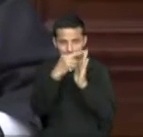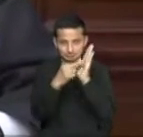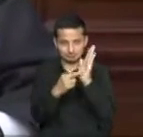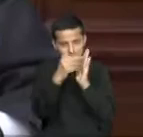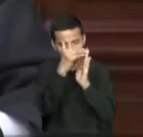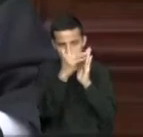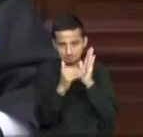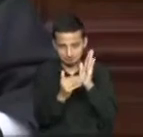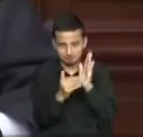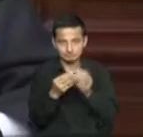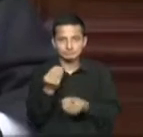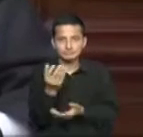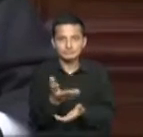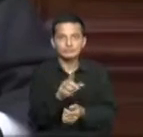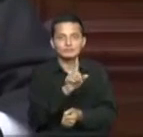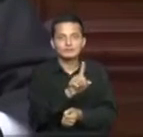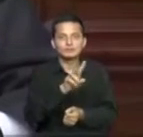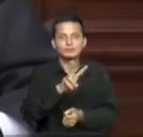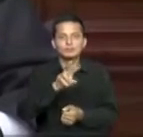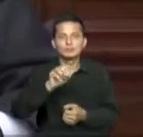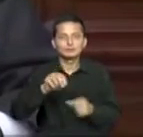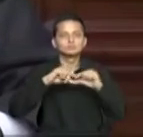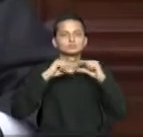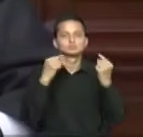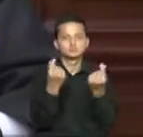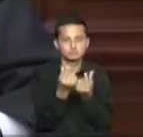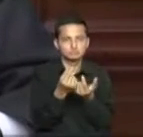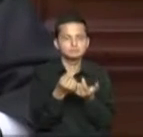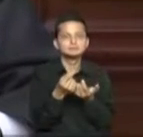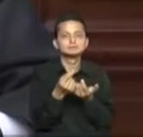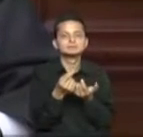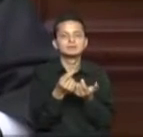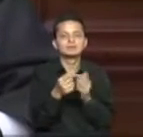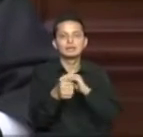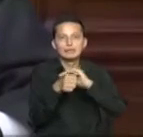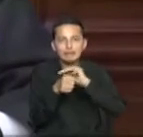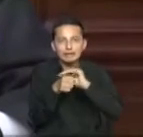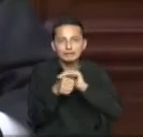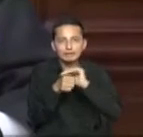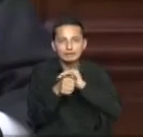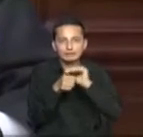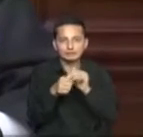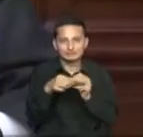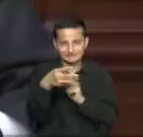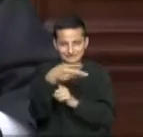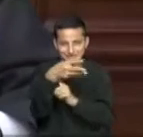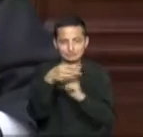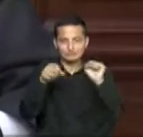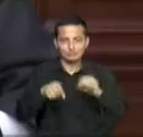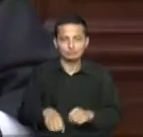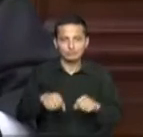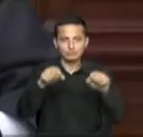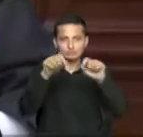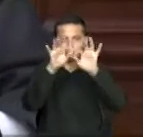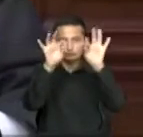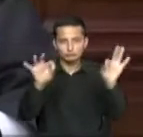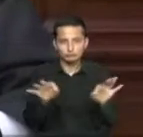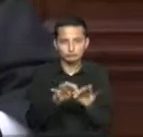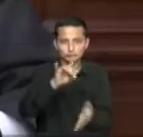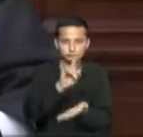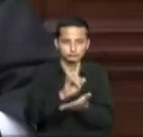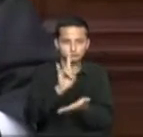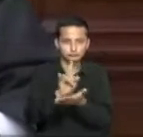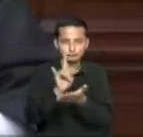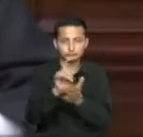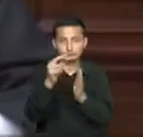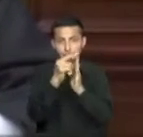organizaciones políticas se entregaron a 120 organizaciones las respectivas claves para que ellos procedan a bajarse los formularios y entregar los registros. De